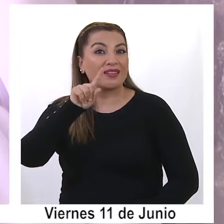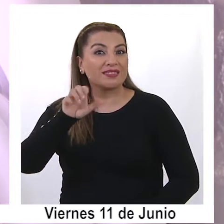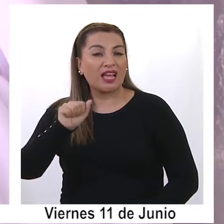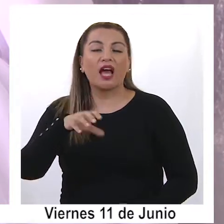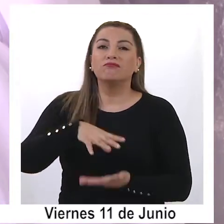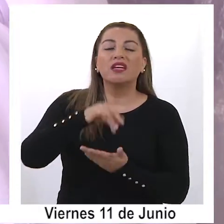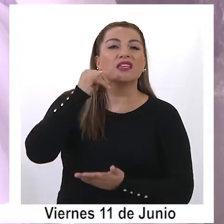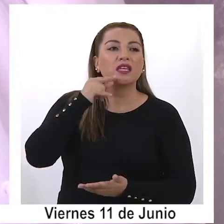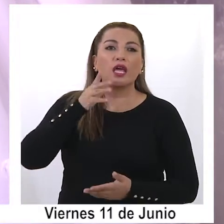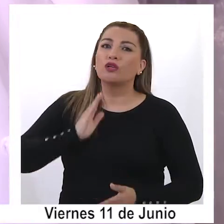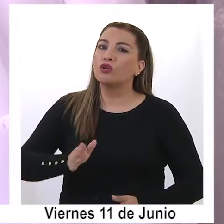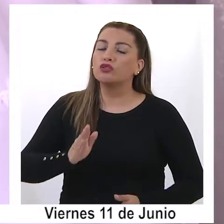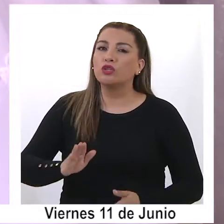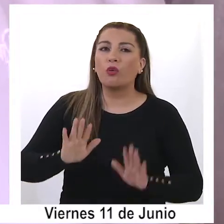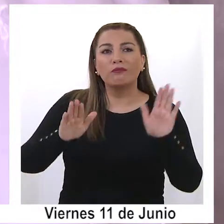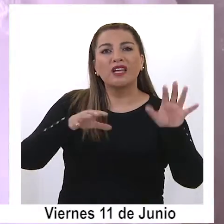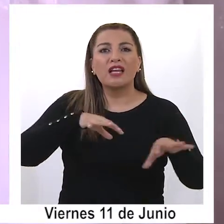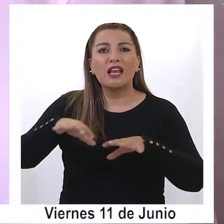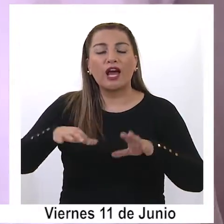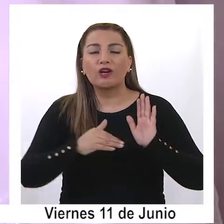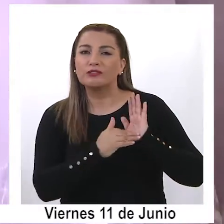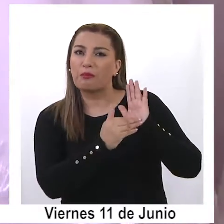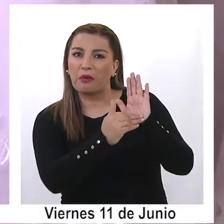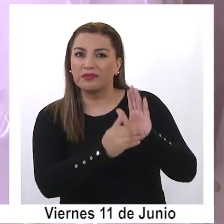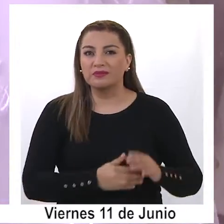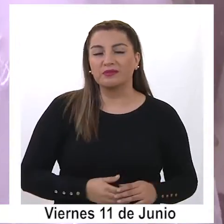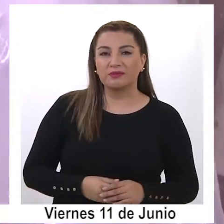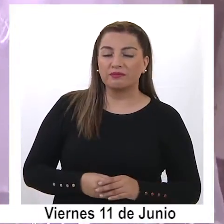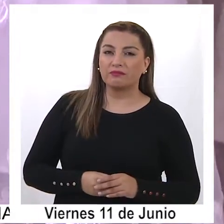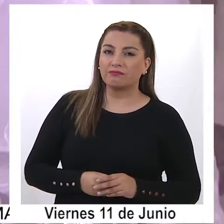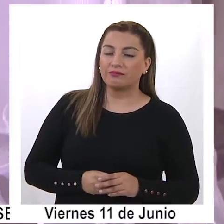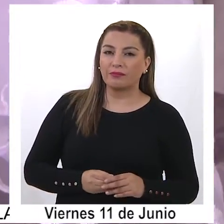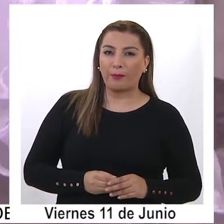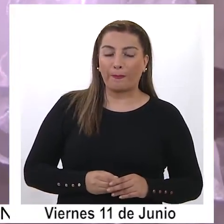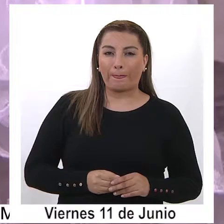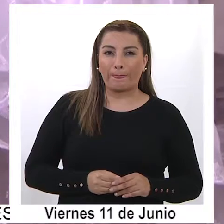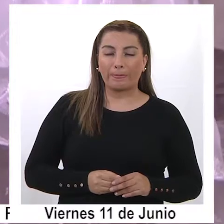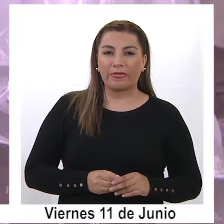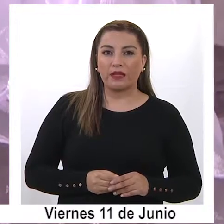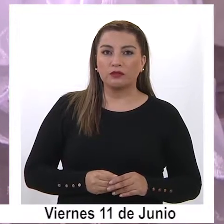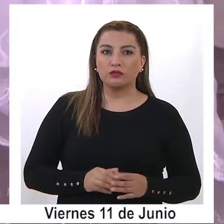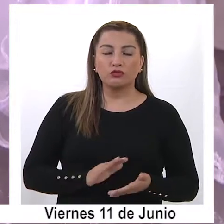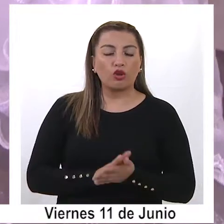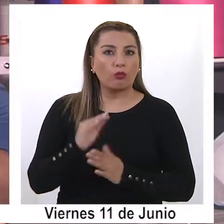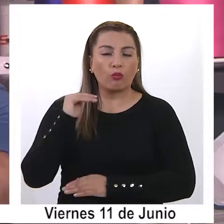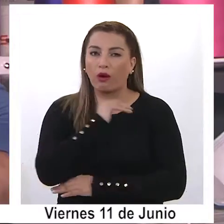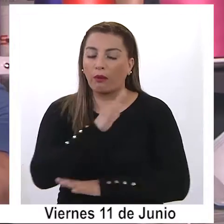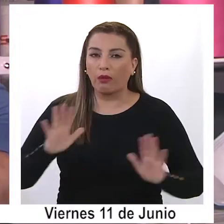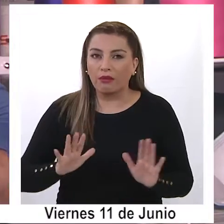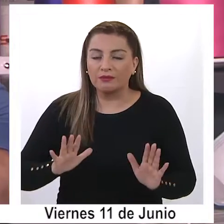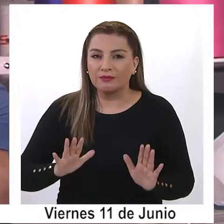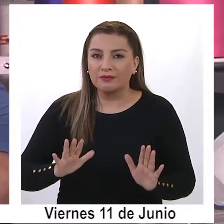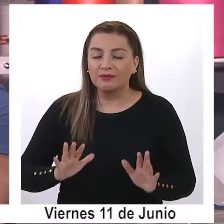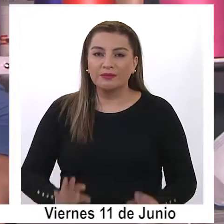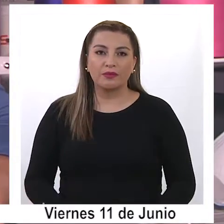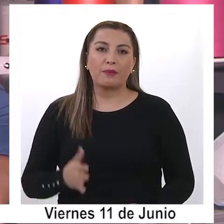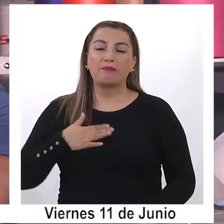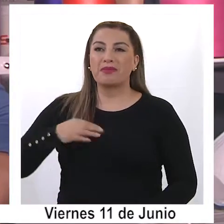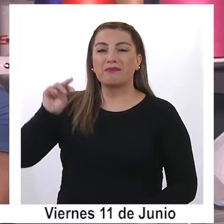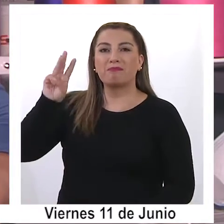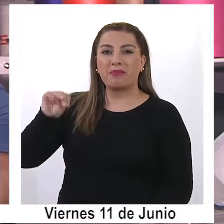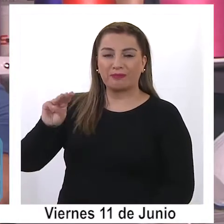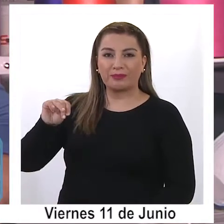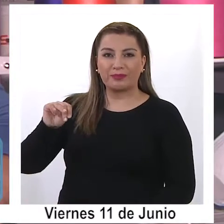Segers, donde mantiene su vitrina y productos para exhibición. Todo fue repentino por causa de que mi